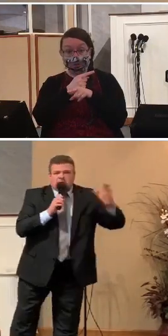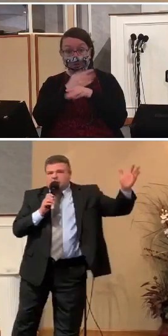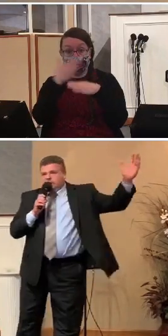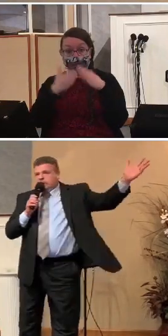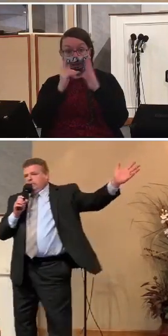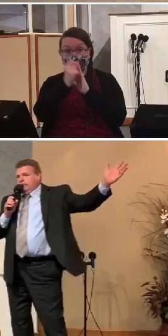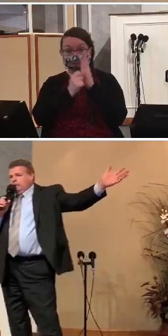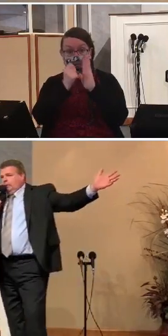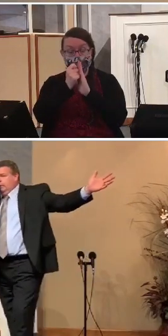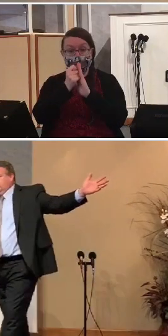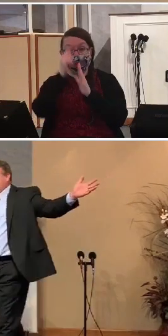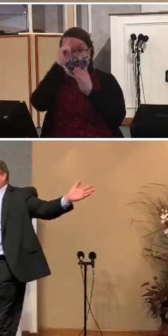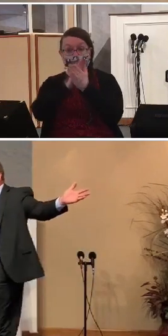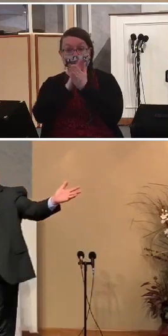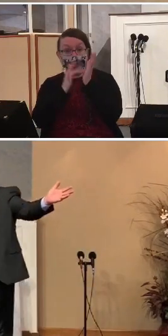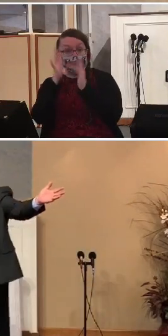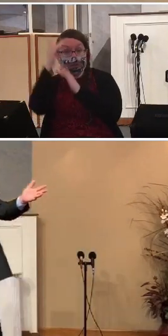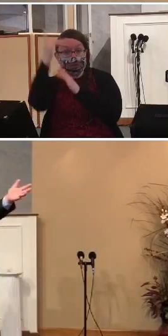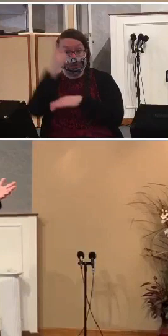que Dios va a venir pronto?